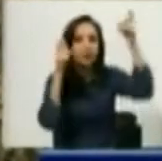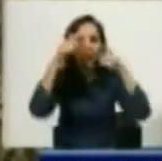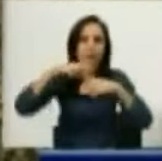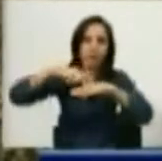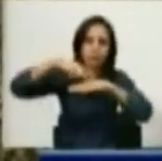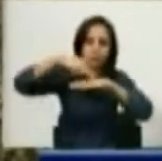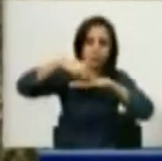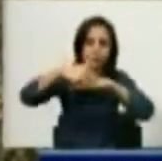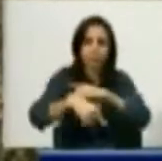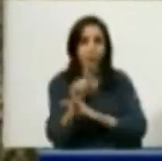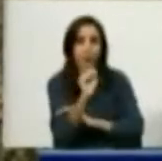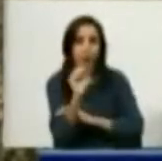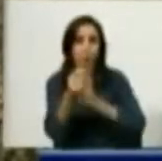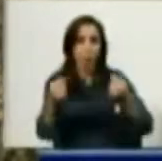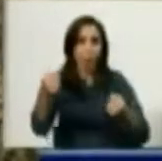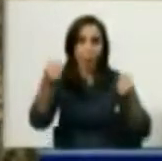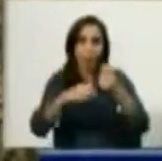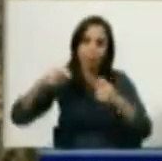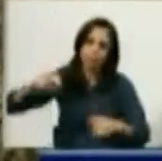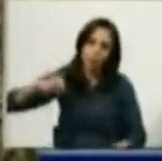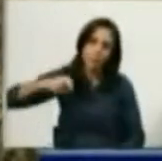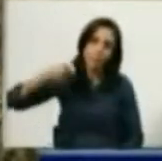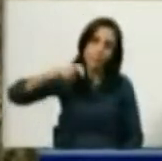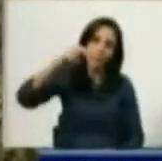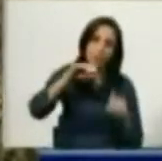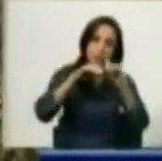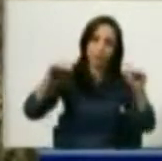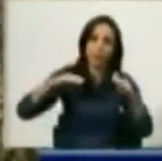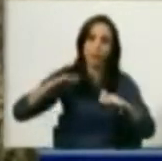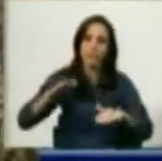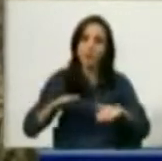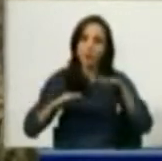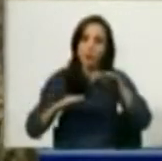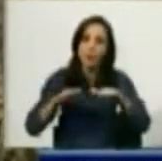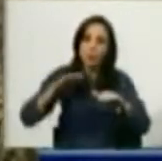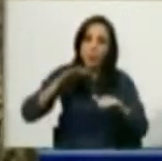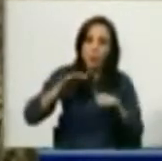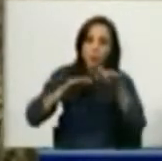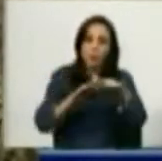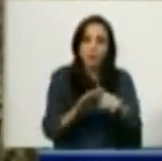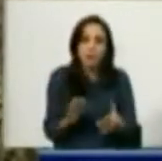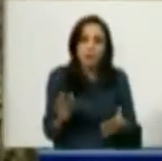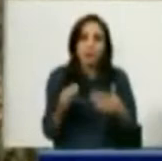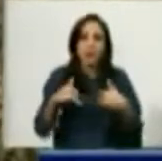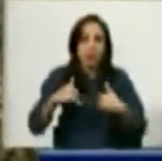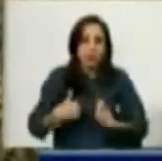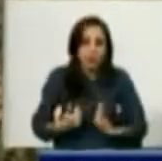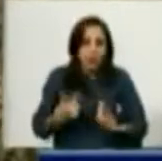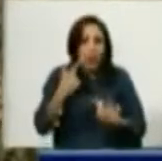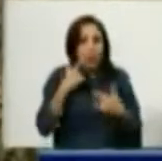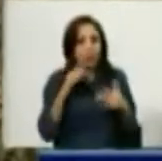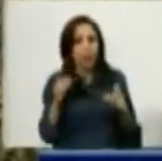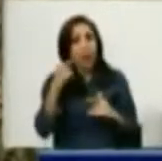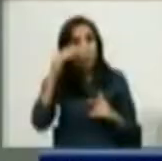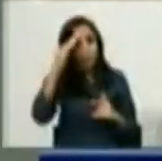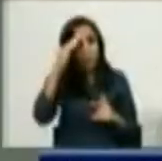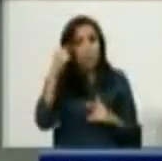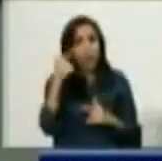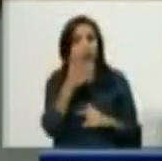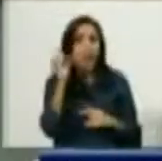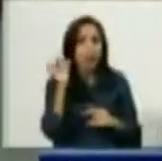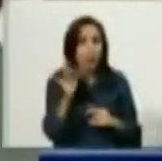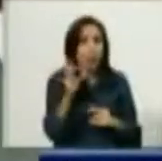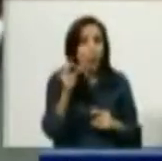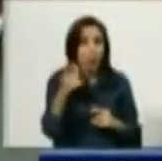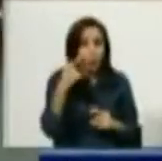y subir las escaleras que lo llevaban a la tarima despacito casi encorvado Y entonces supe que él tenía dolor